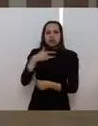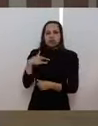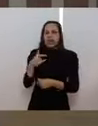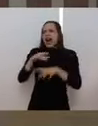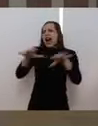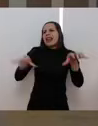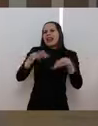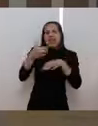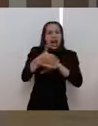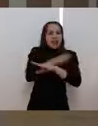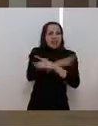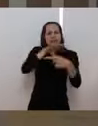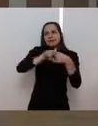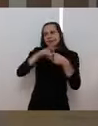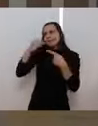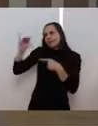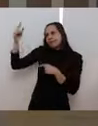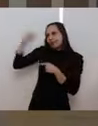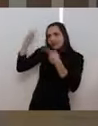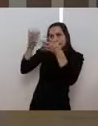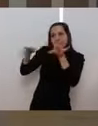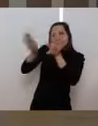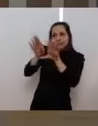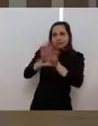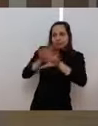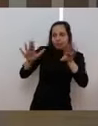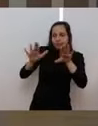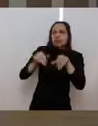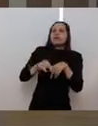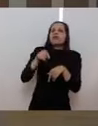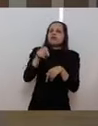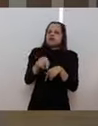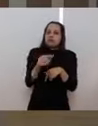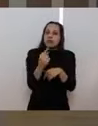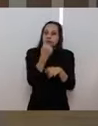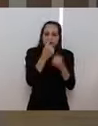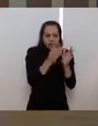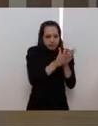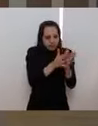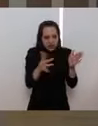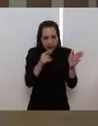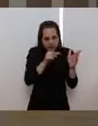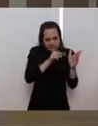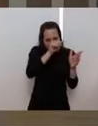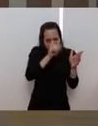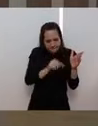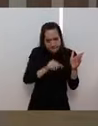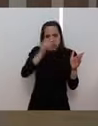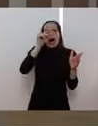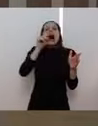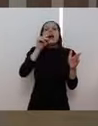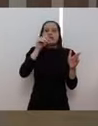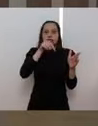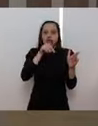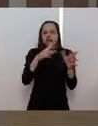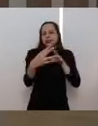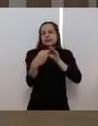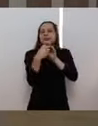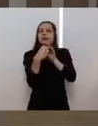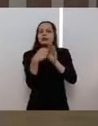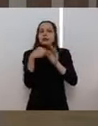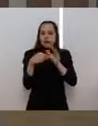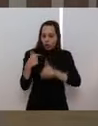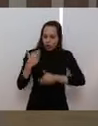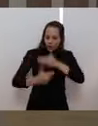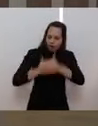actividades programadas y eso nos permitió en esa primera fase o en ese primer pico hacer una buena adaptación nuestros procesos de